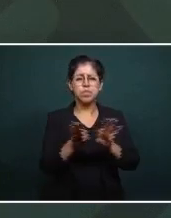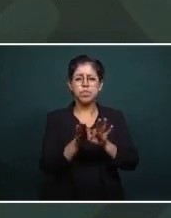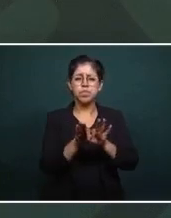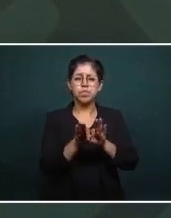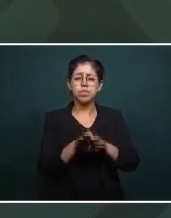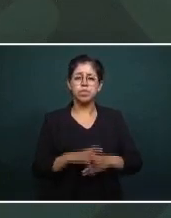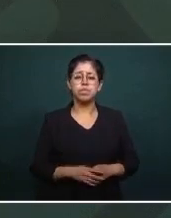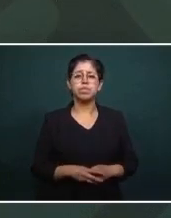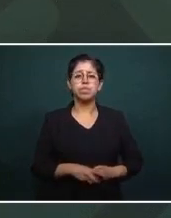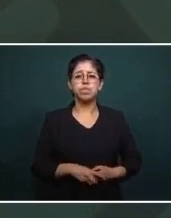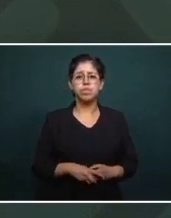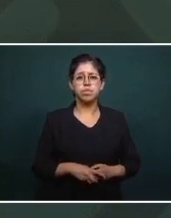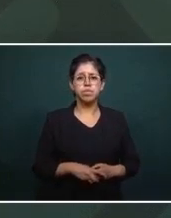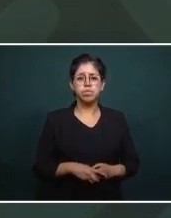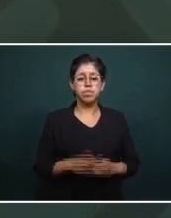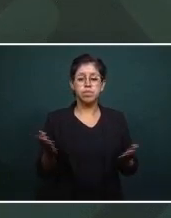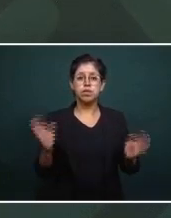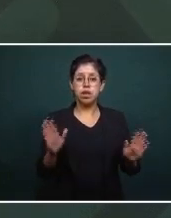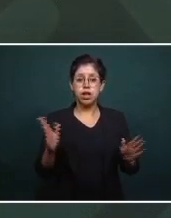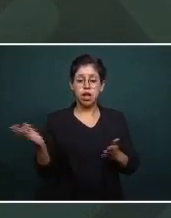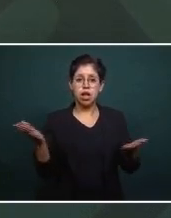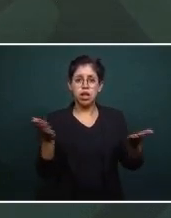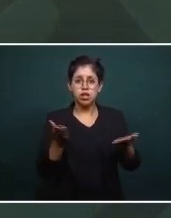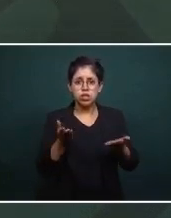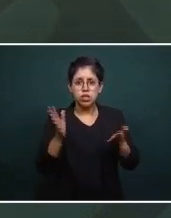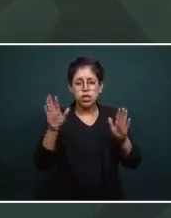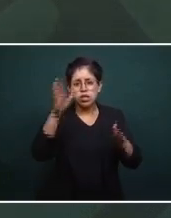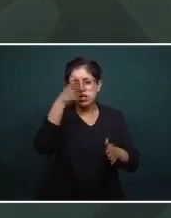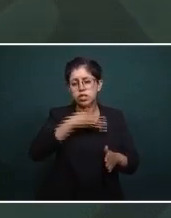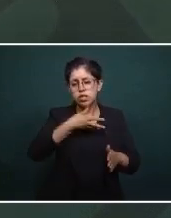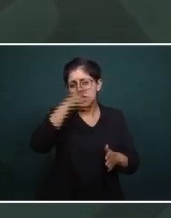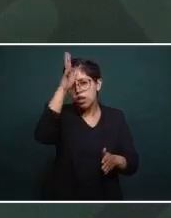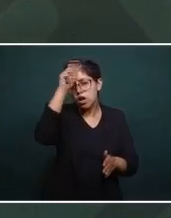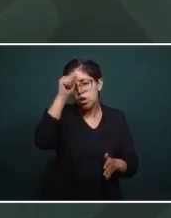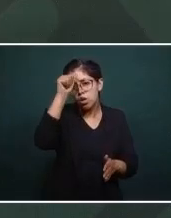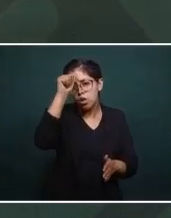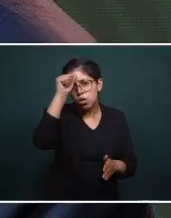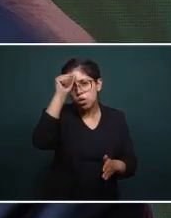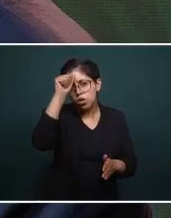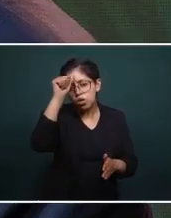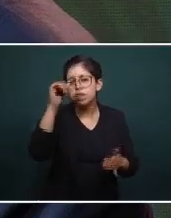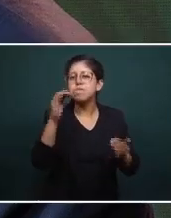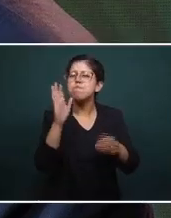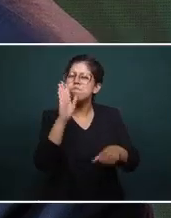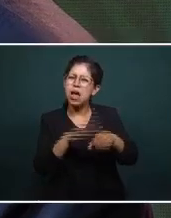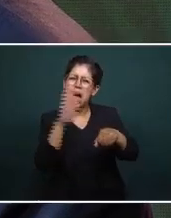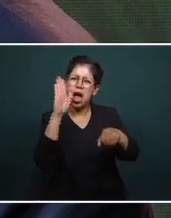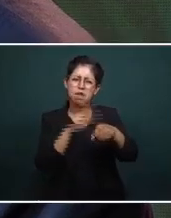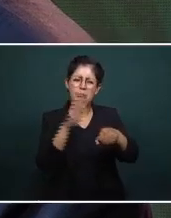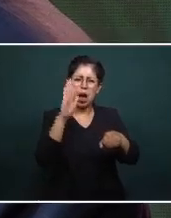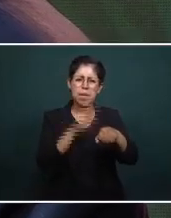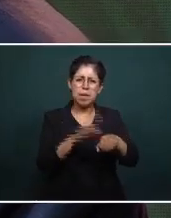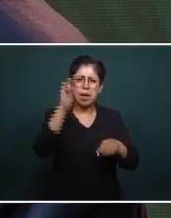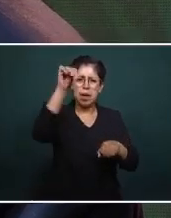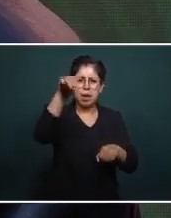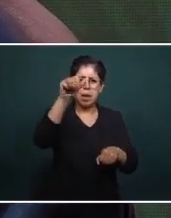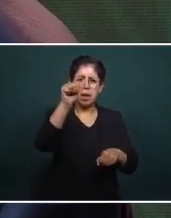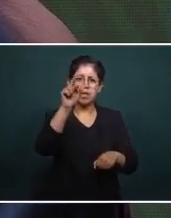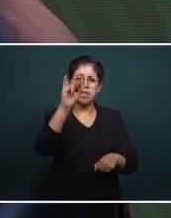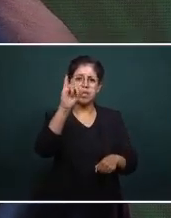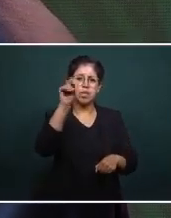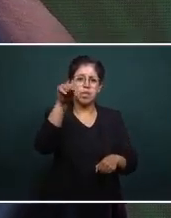ha llegado al acuerdo de que se va a reforzar esta